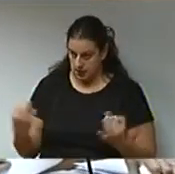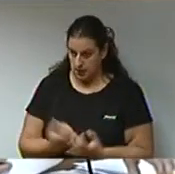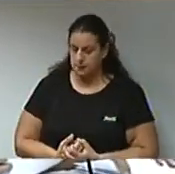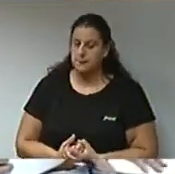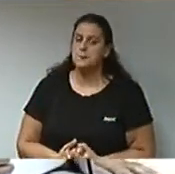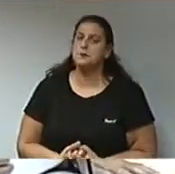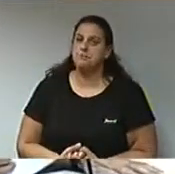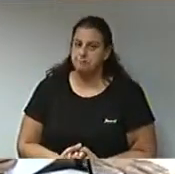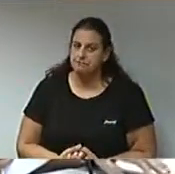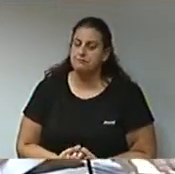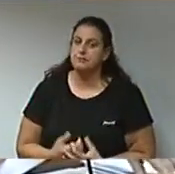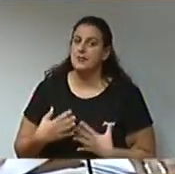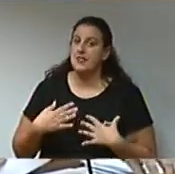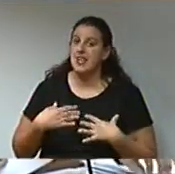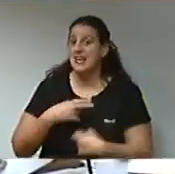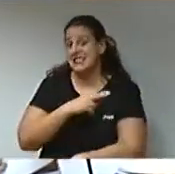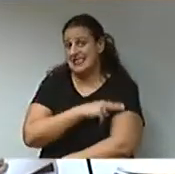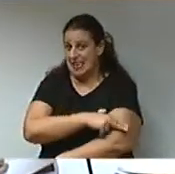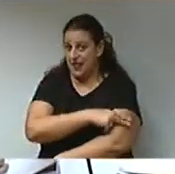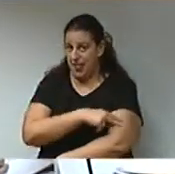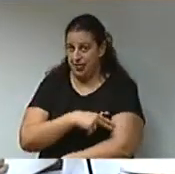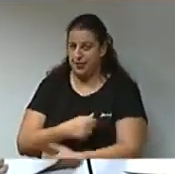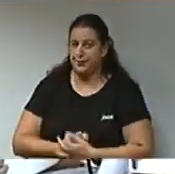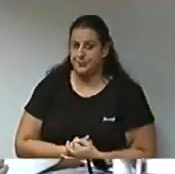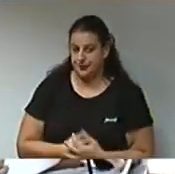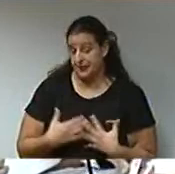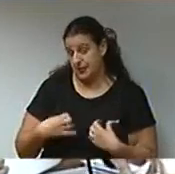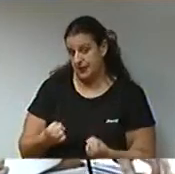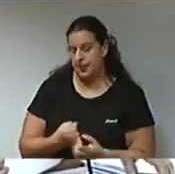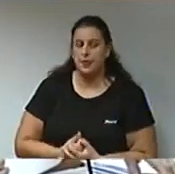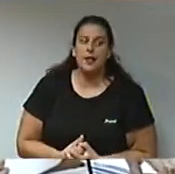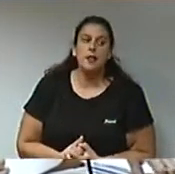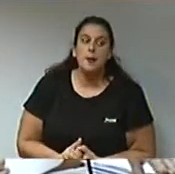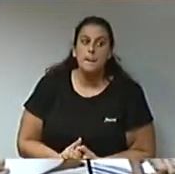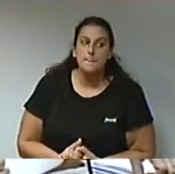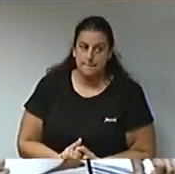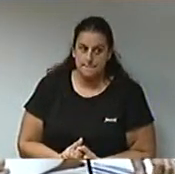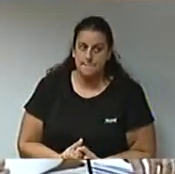respecto a la sanidad, ¿no? Mire, la sanidad...